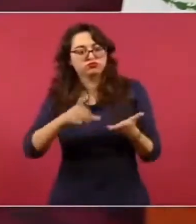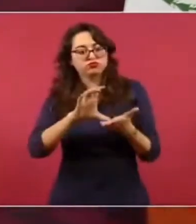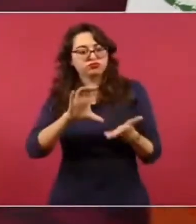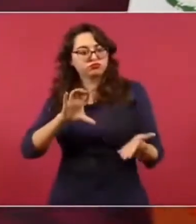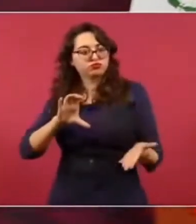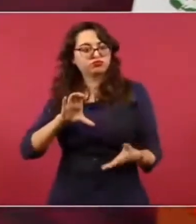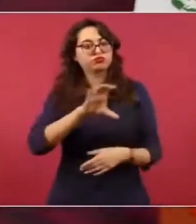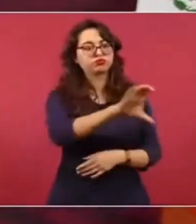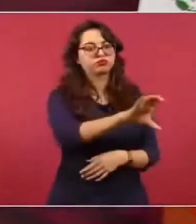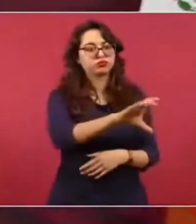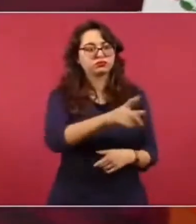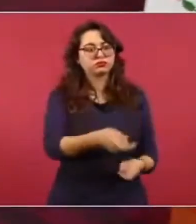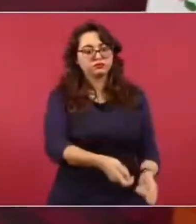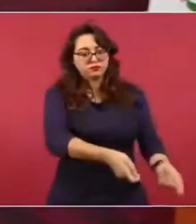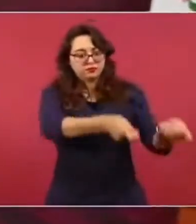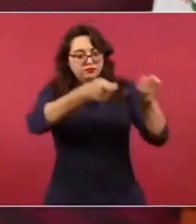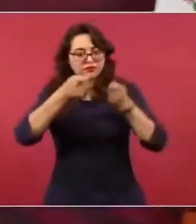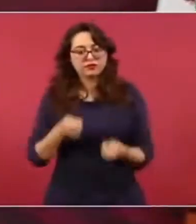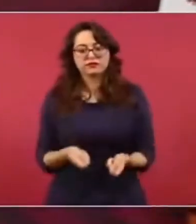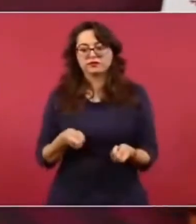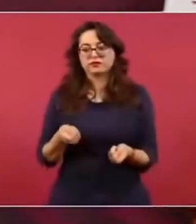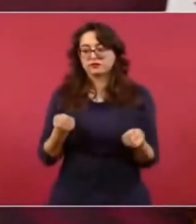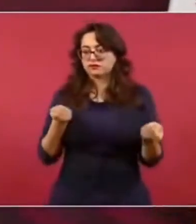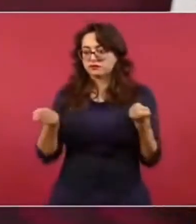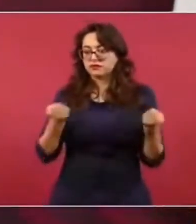que no aumente el precio